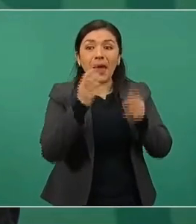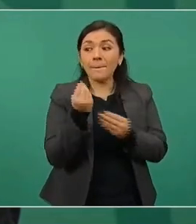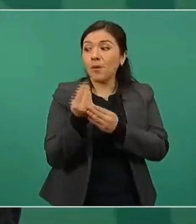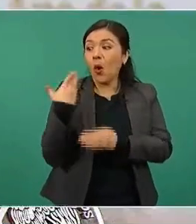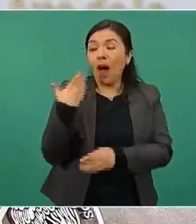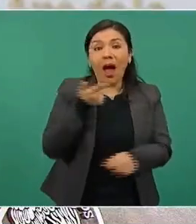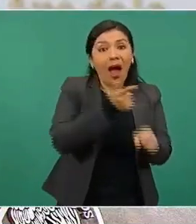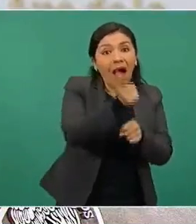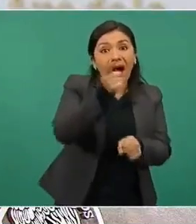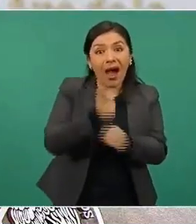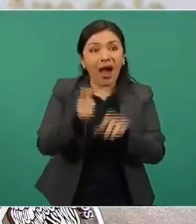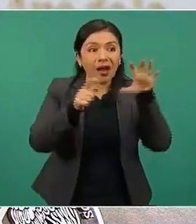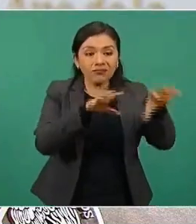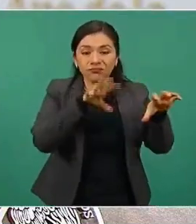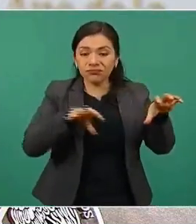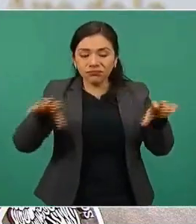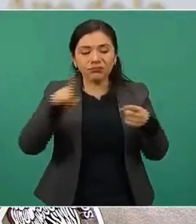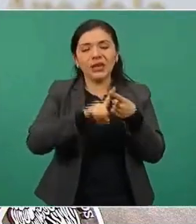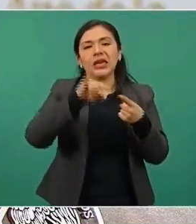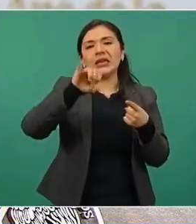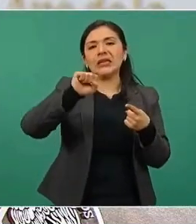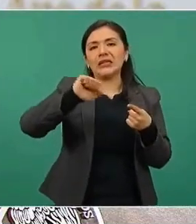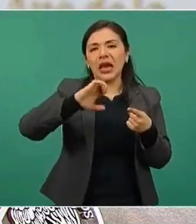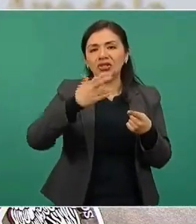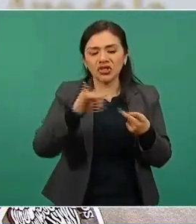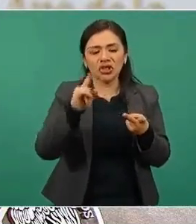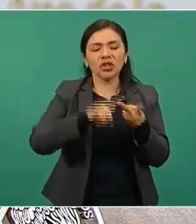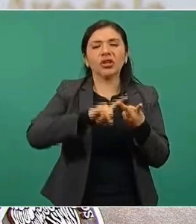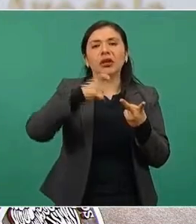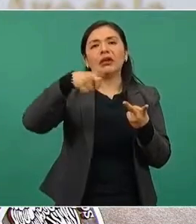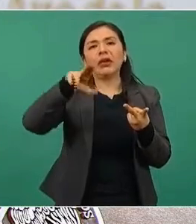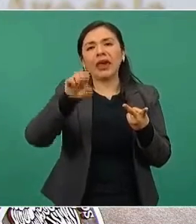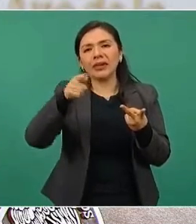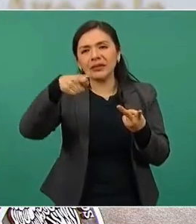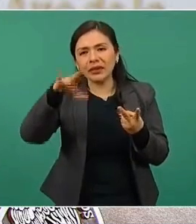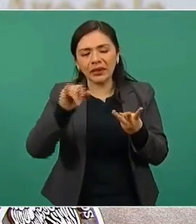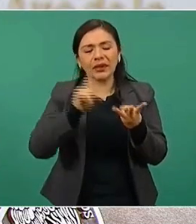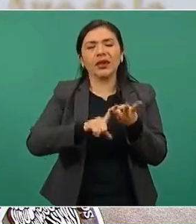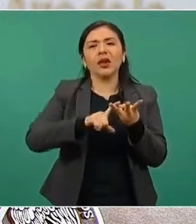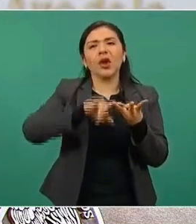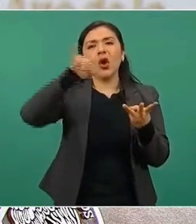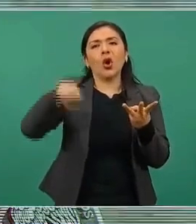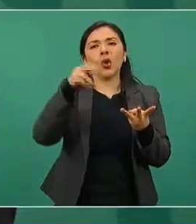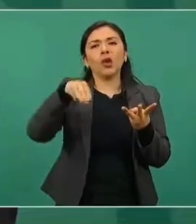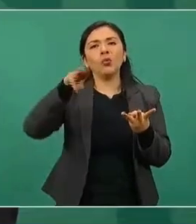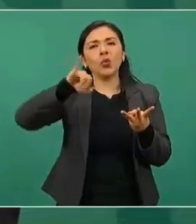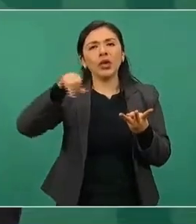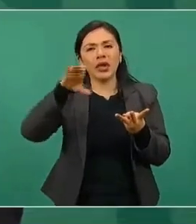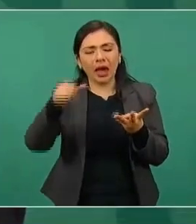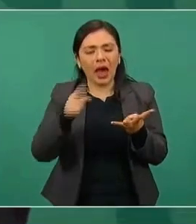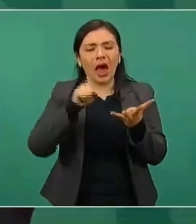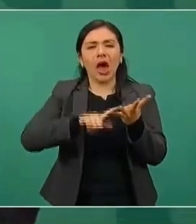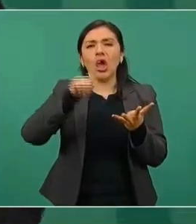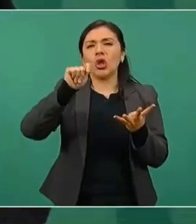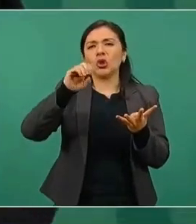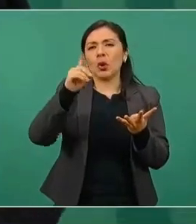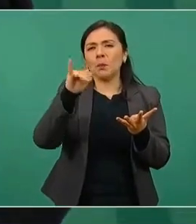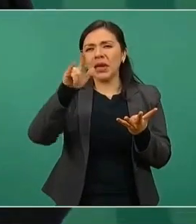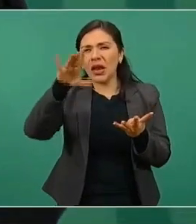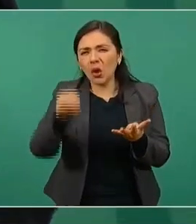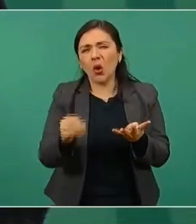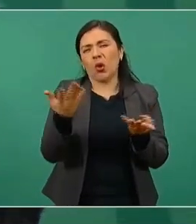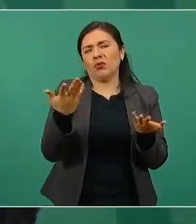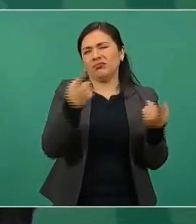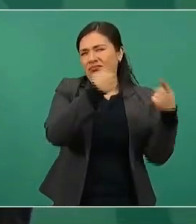descubrieron, Izachi, Quesqui, J. Mújica, el propio Tupilco y sobre todo los de